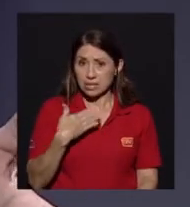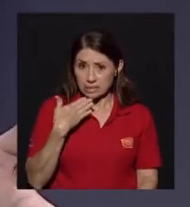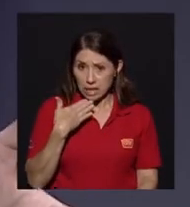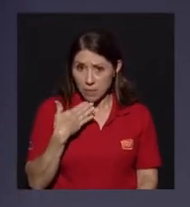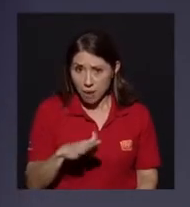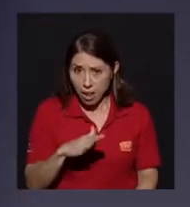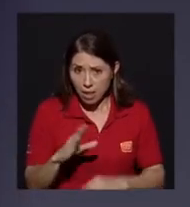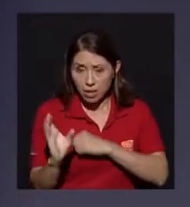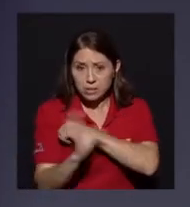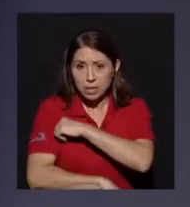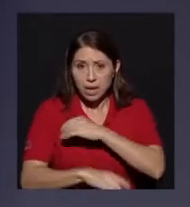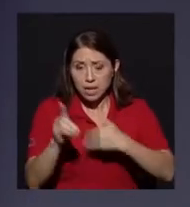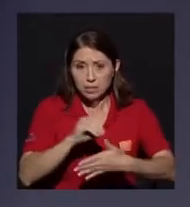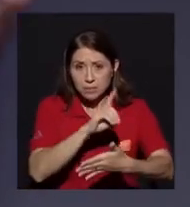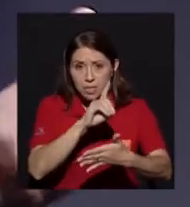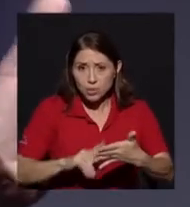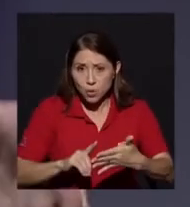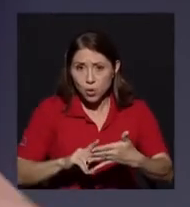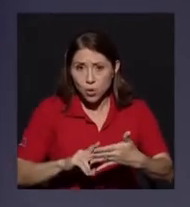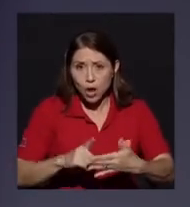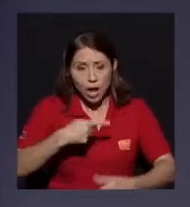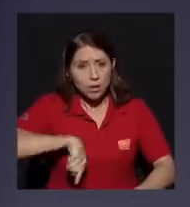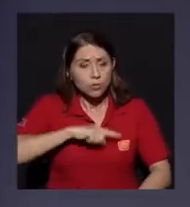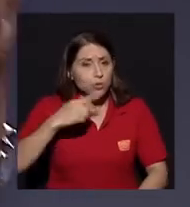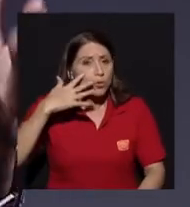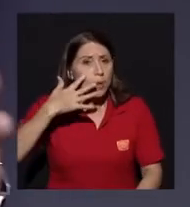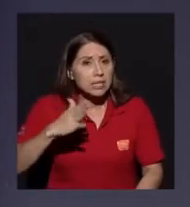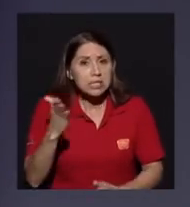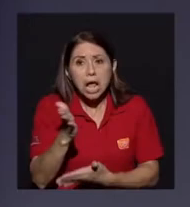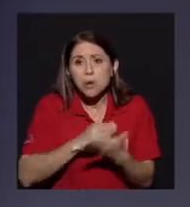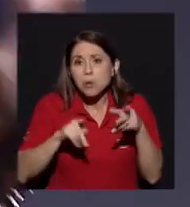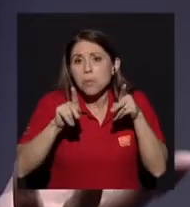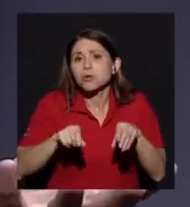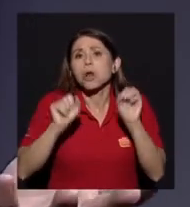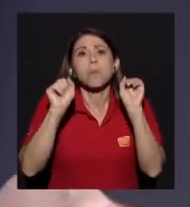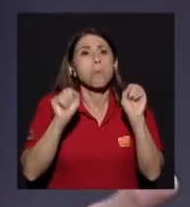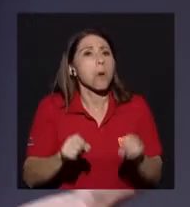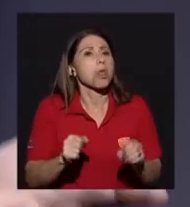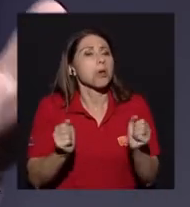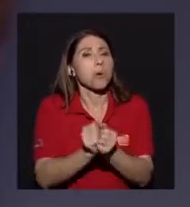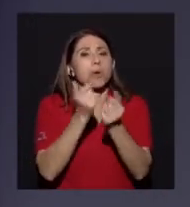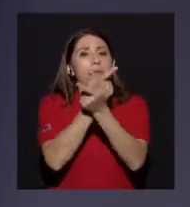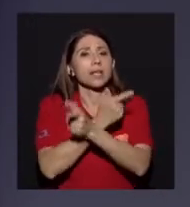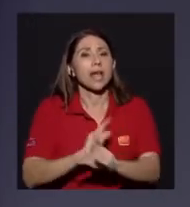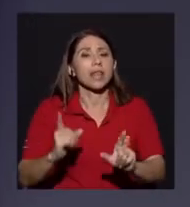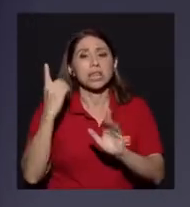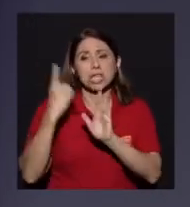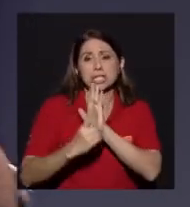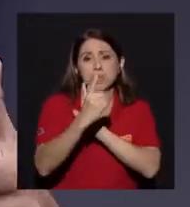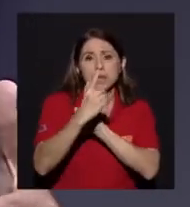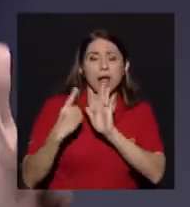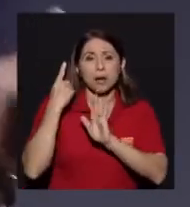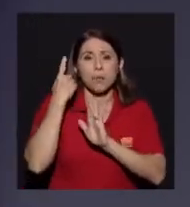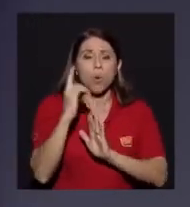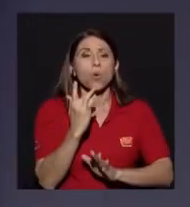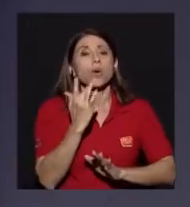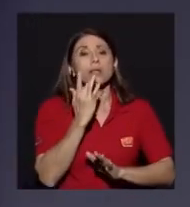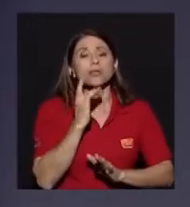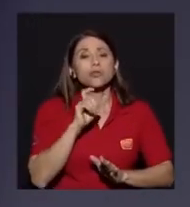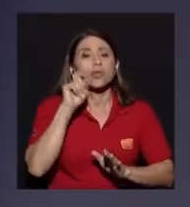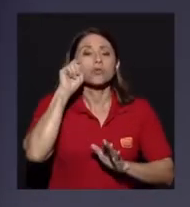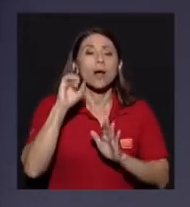discriminación es decir nos parece que alguien debería tener libertad de discriminarnos por nuestra orientación sexual identidad de género